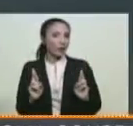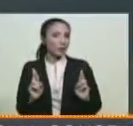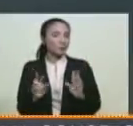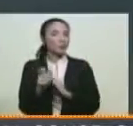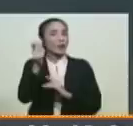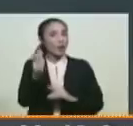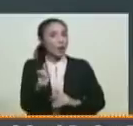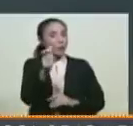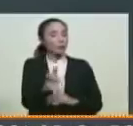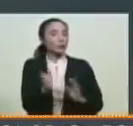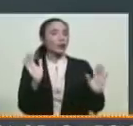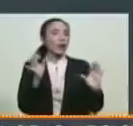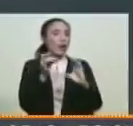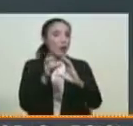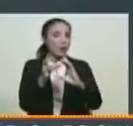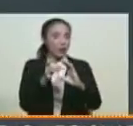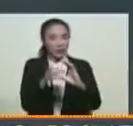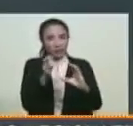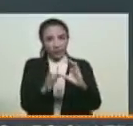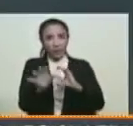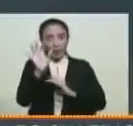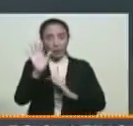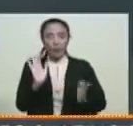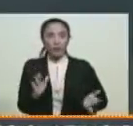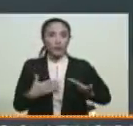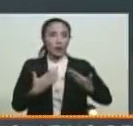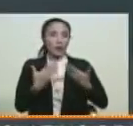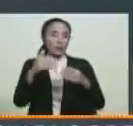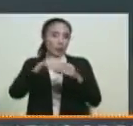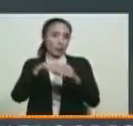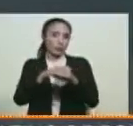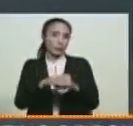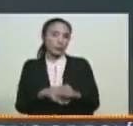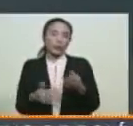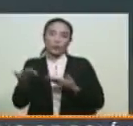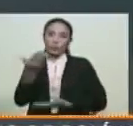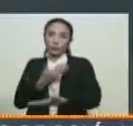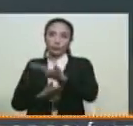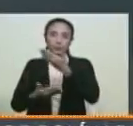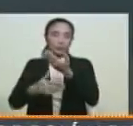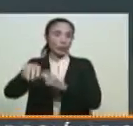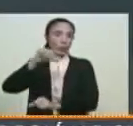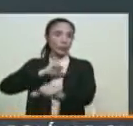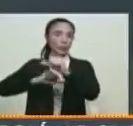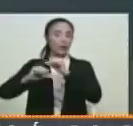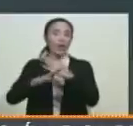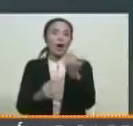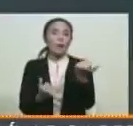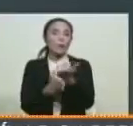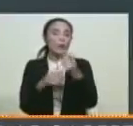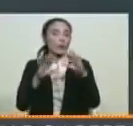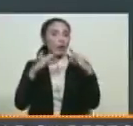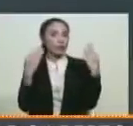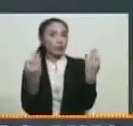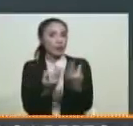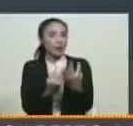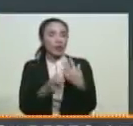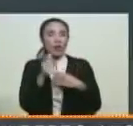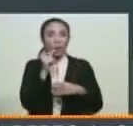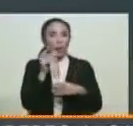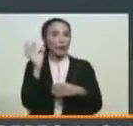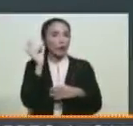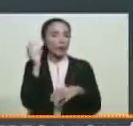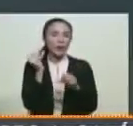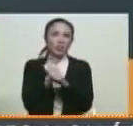Esto es dando y dando. La patria le da, a través del carnet, apoyo a la familia, al trabajador, a la trabajadora,